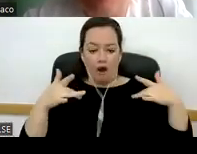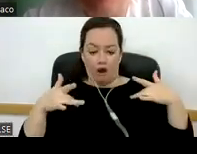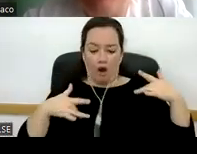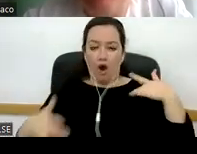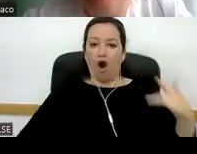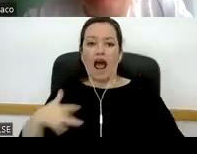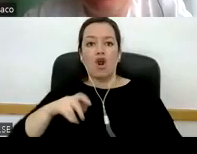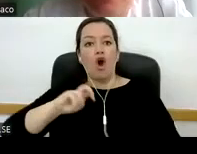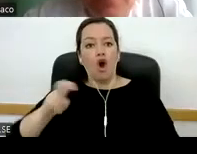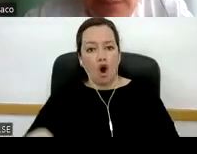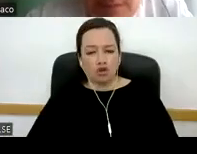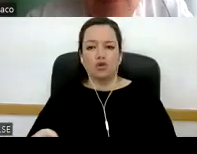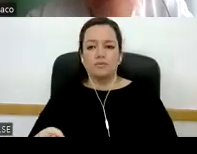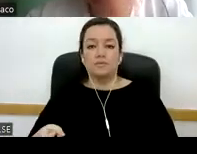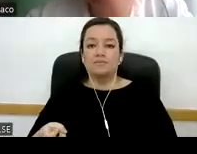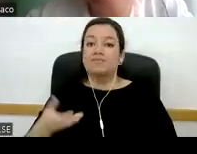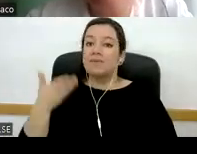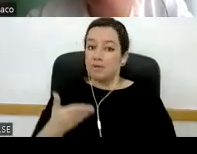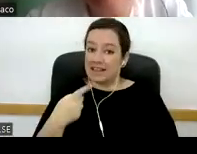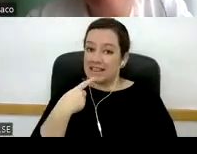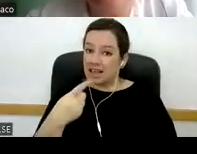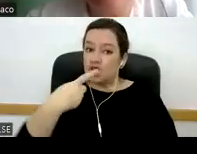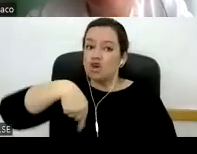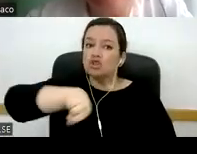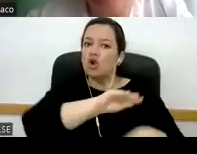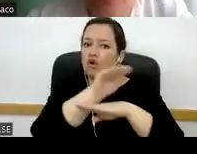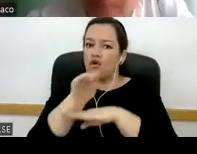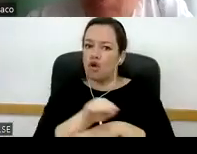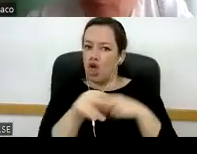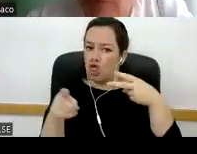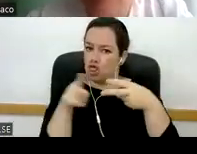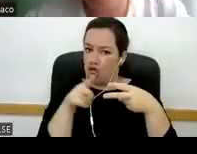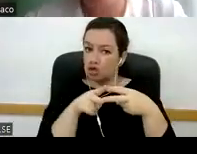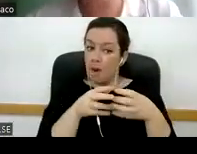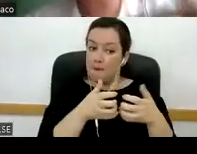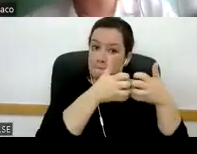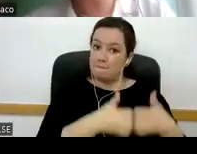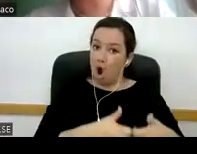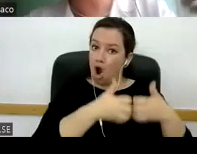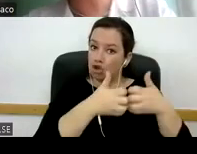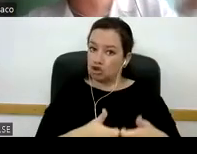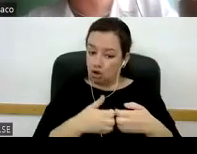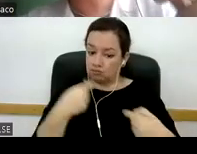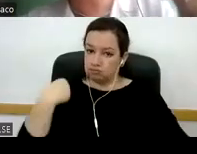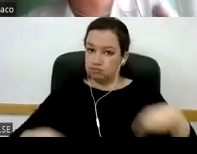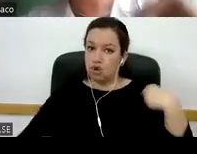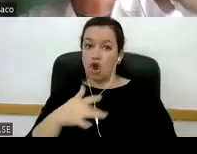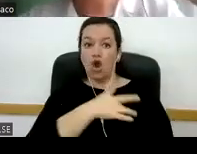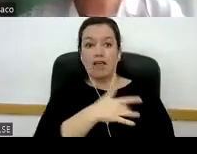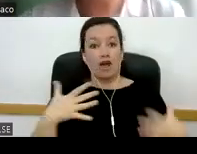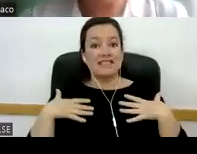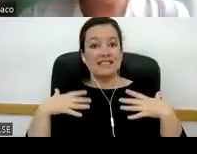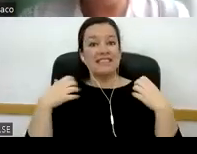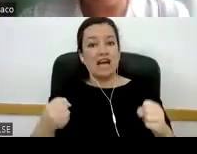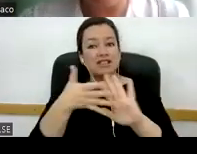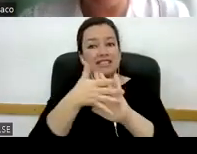cuerpo humano. Por lo tanto, insisto, hemos de proteger las dos funciones. Como motor, en tanto en cuanto tengamos un corazón sano,